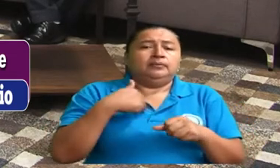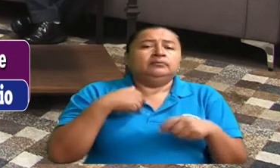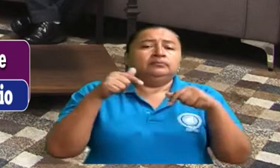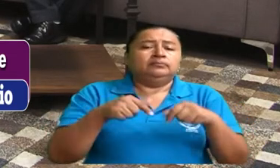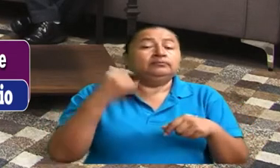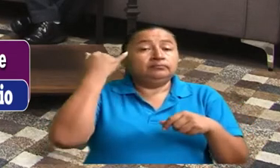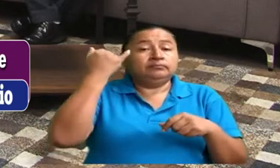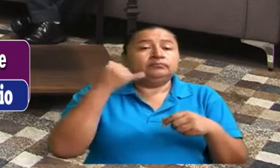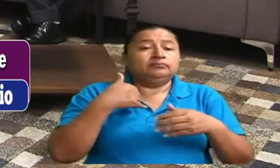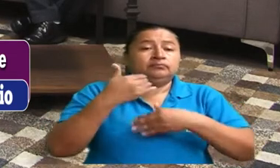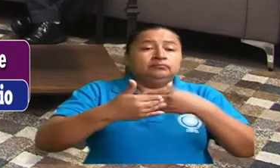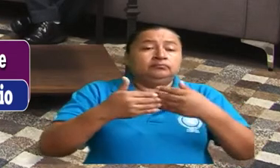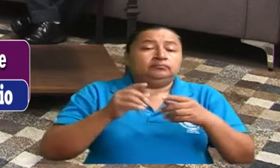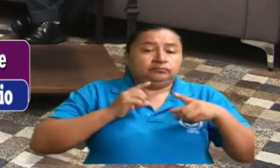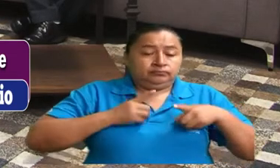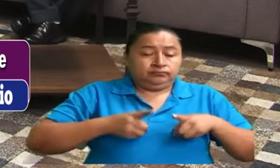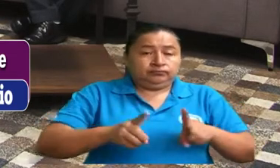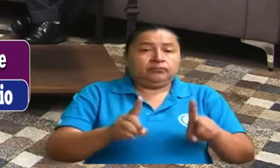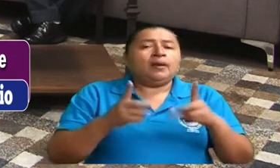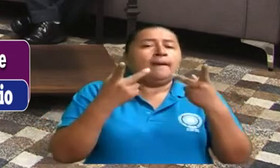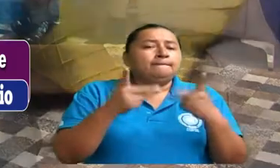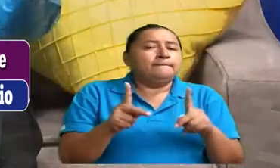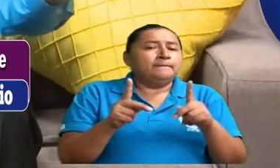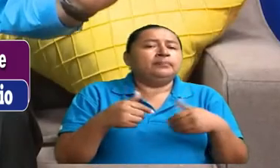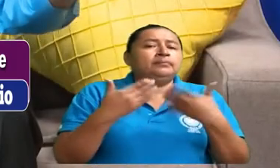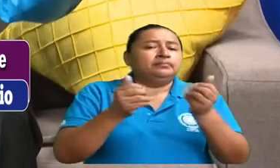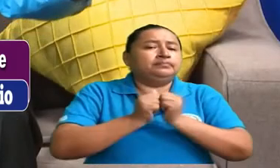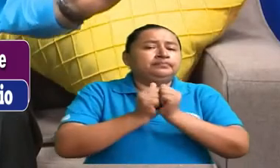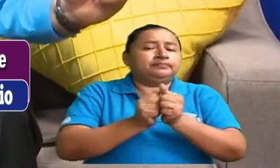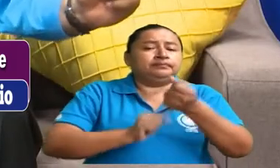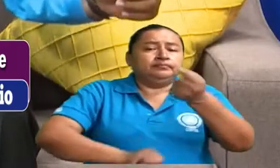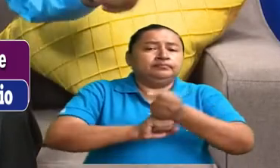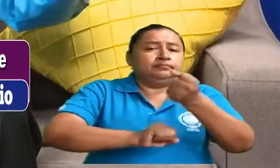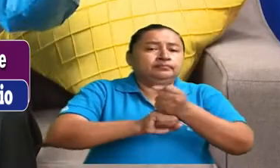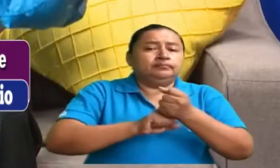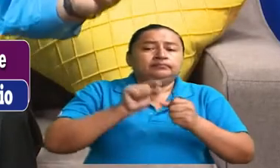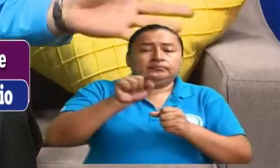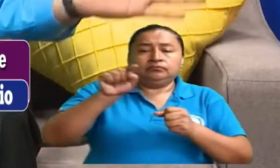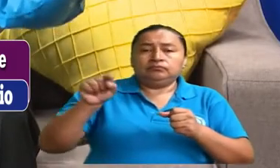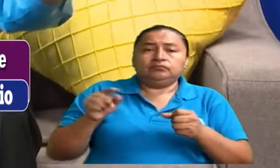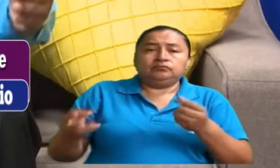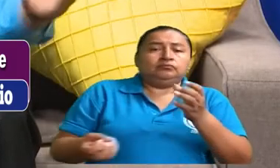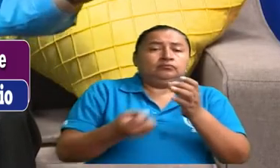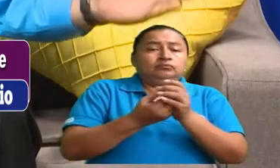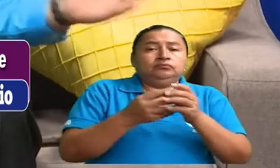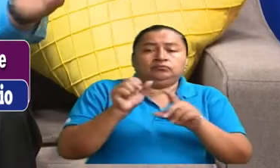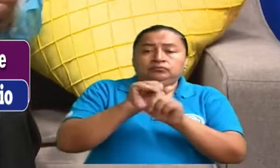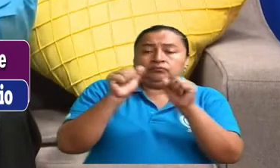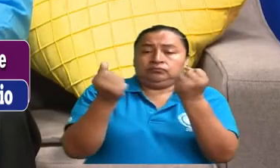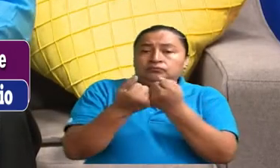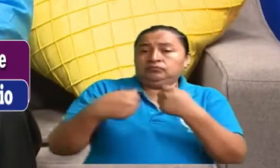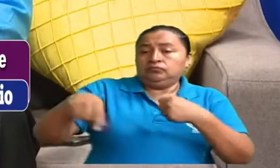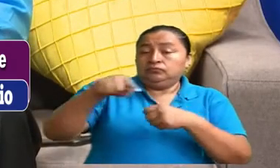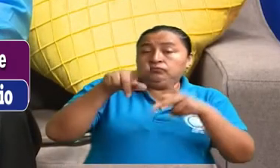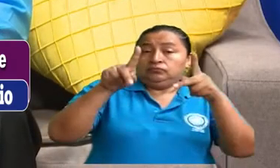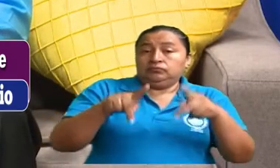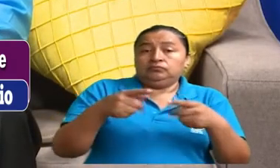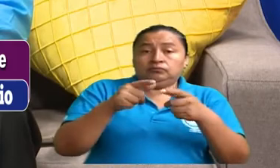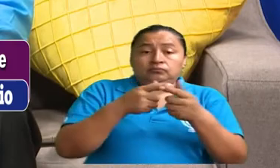principio, los procesos de dignificación, pero también el acompañamiento para los fortalecimientos de integración o de asociación de las y los recicladores de